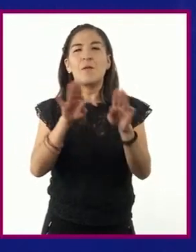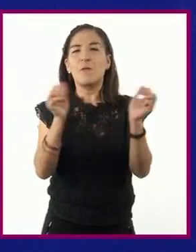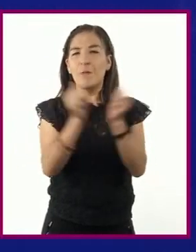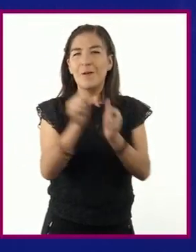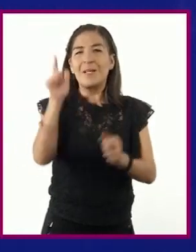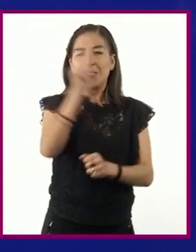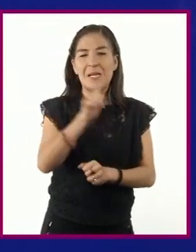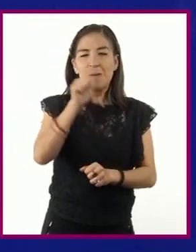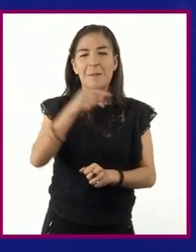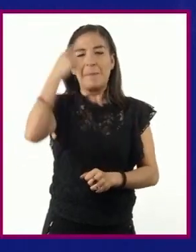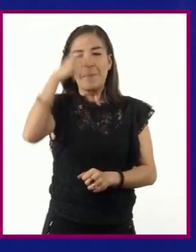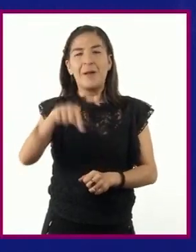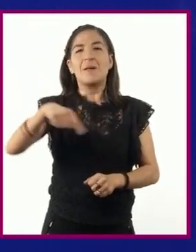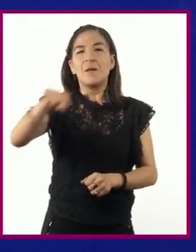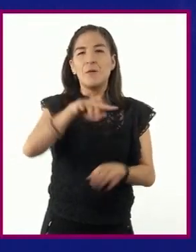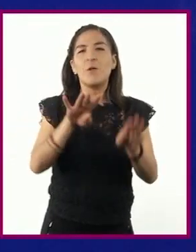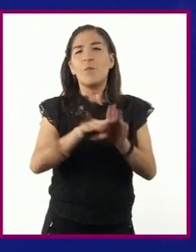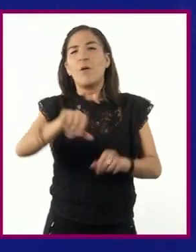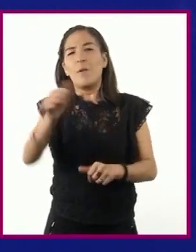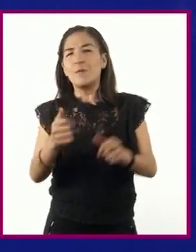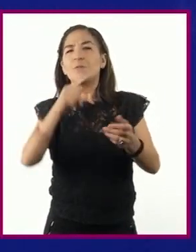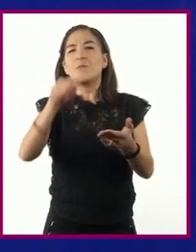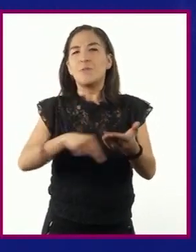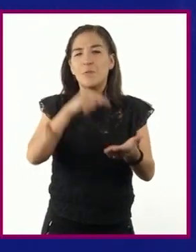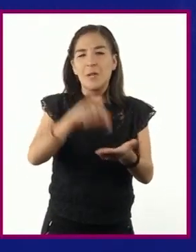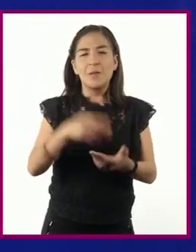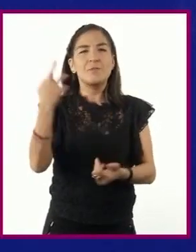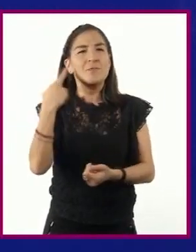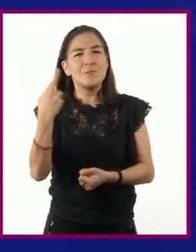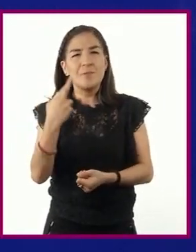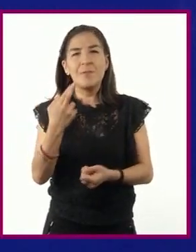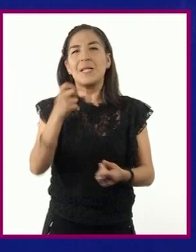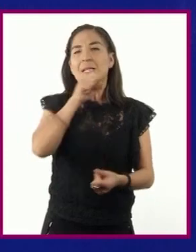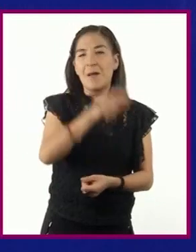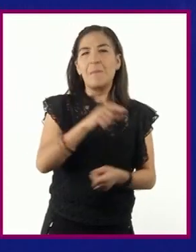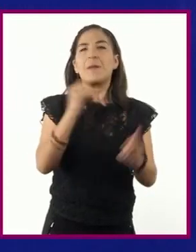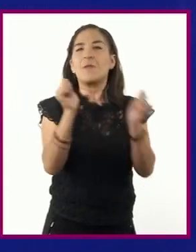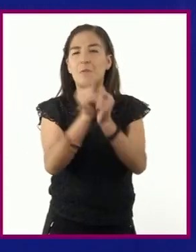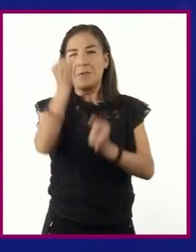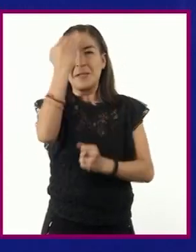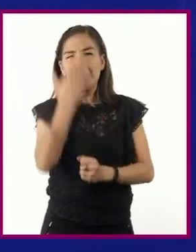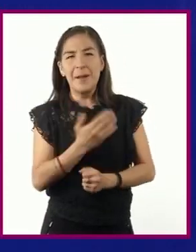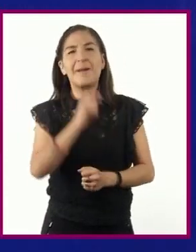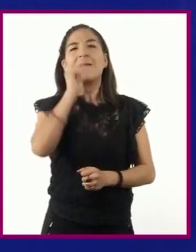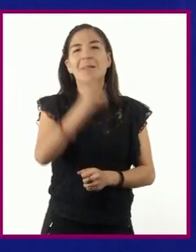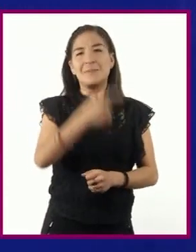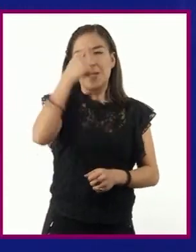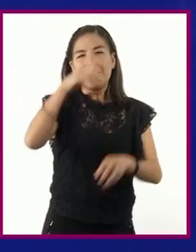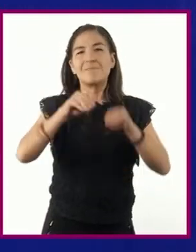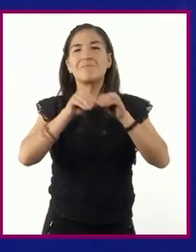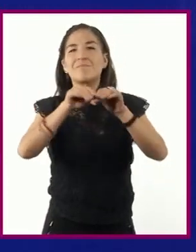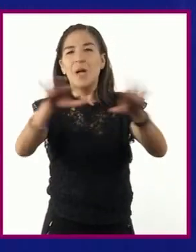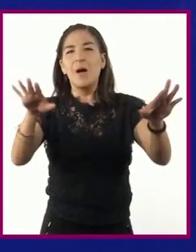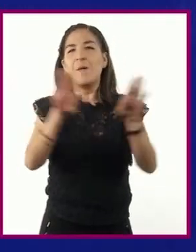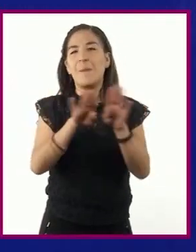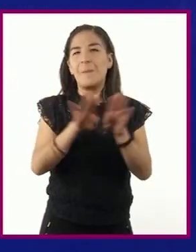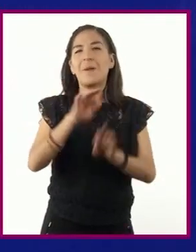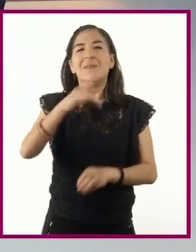lenguaje han permitido que otros espacios, sonidos e imágenes sirvan para transmitir un